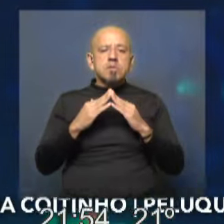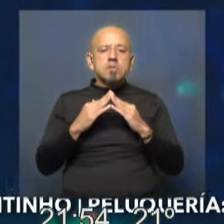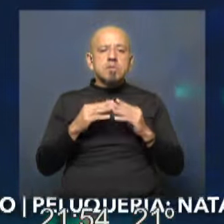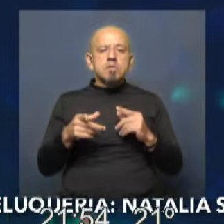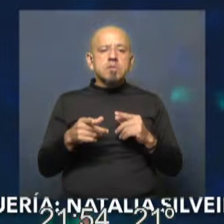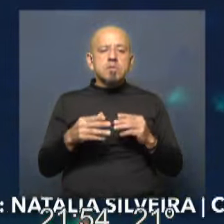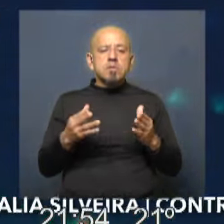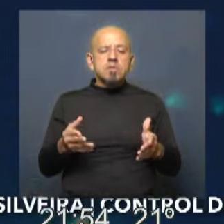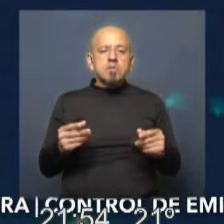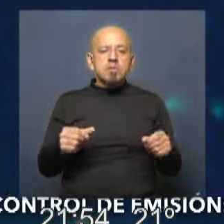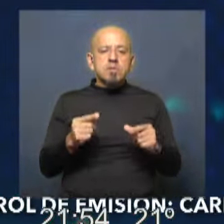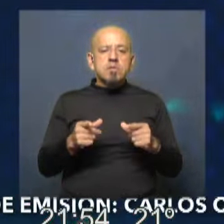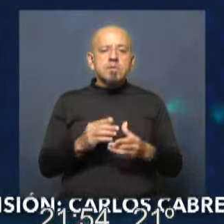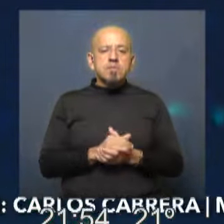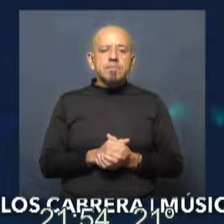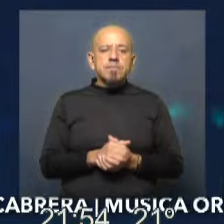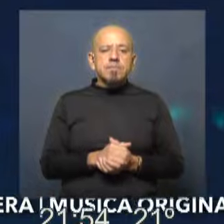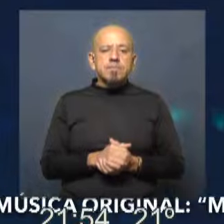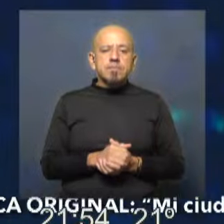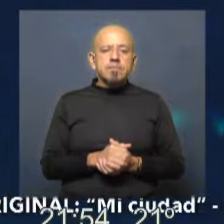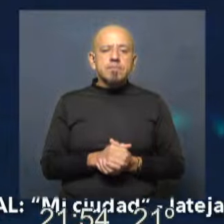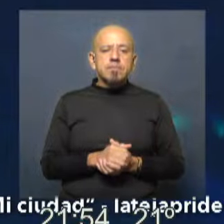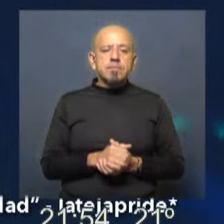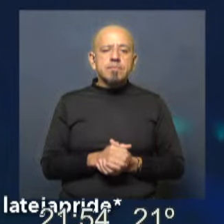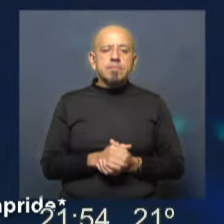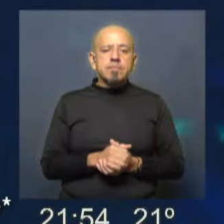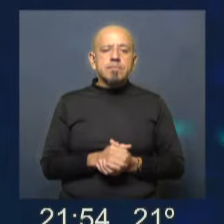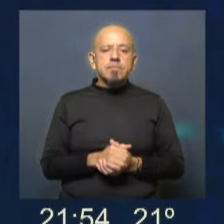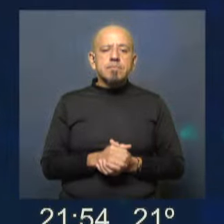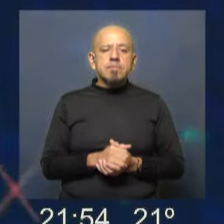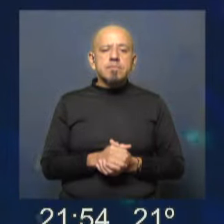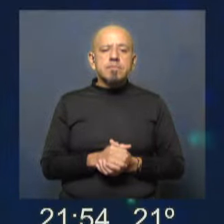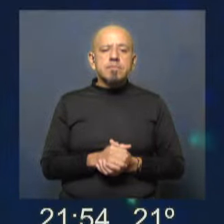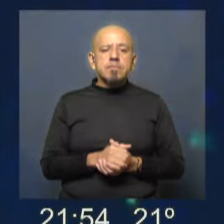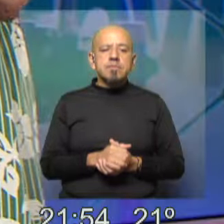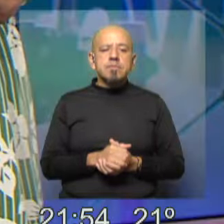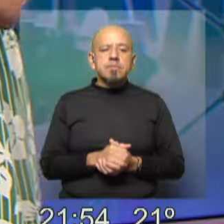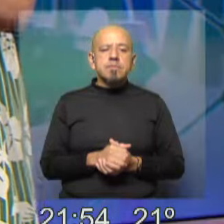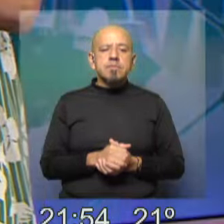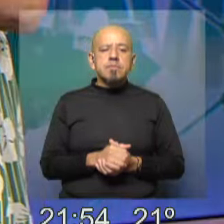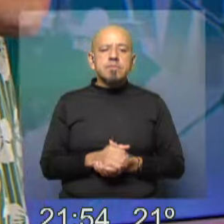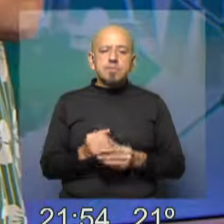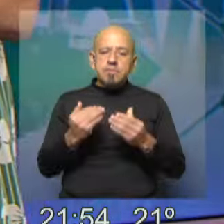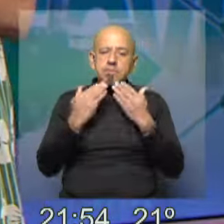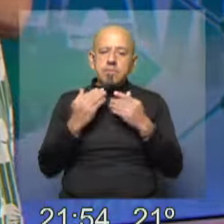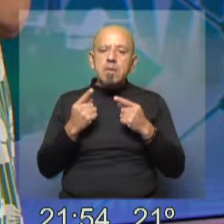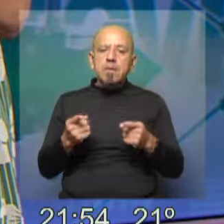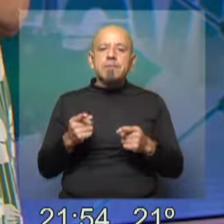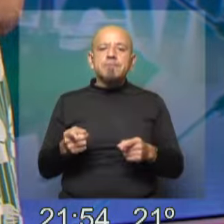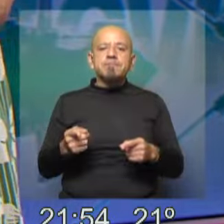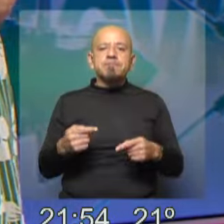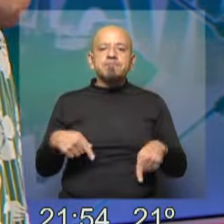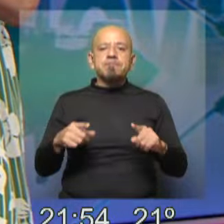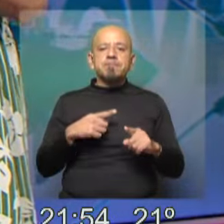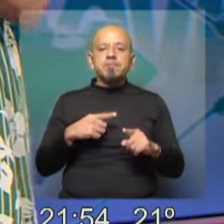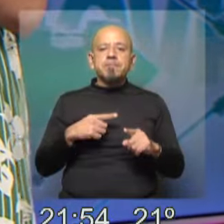todo el sentido a lo que estoy haciendo, ¿no? Artesanal. Después, bueno, como que... Bueno, muchísimas gracias por haber estado acá.